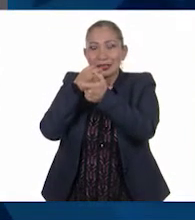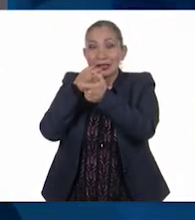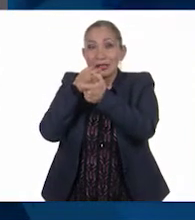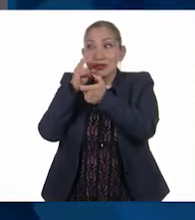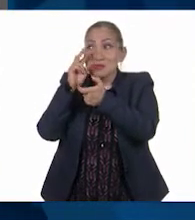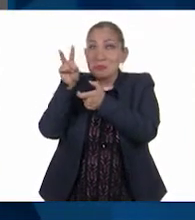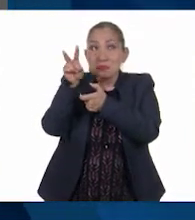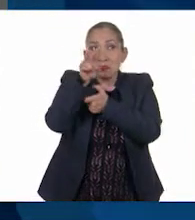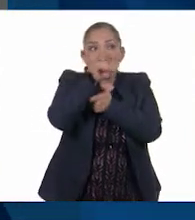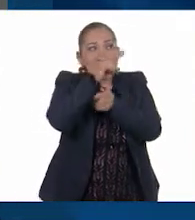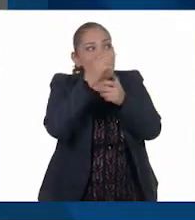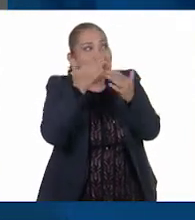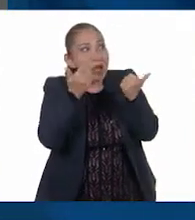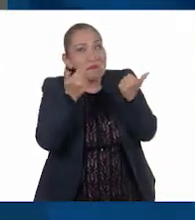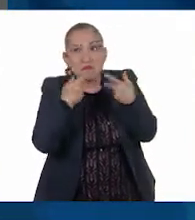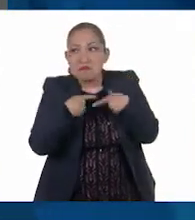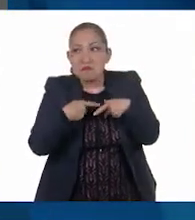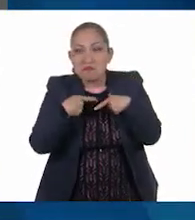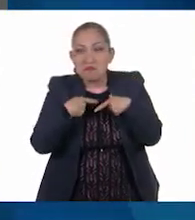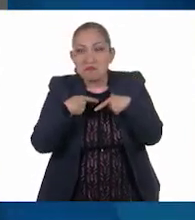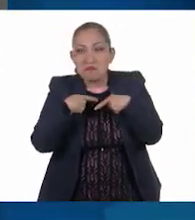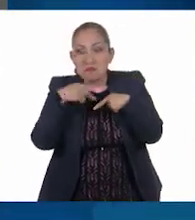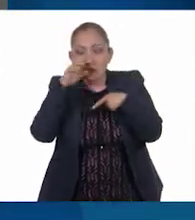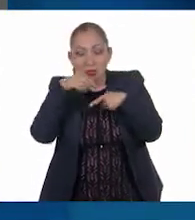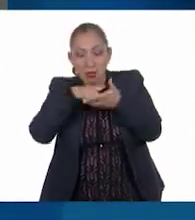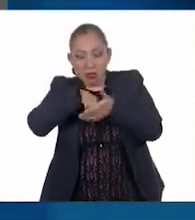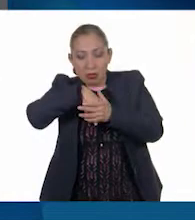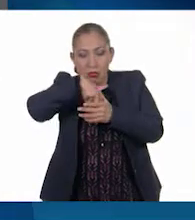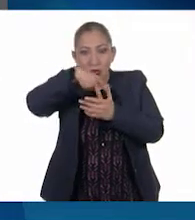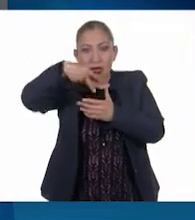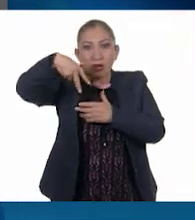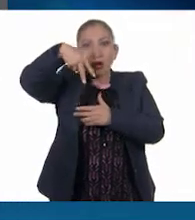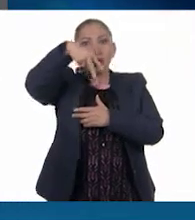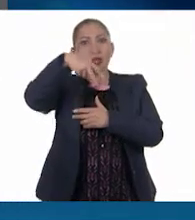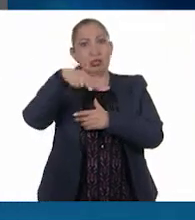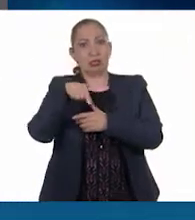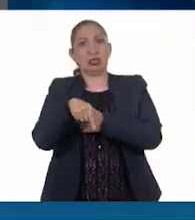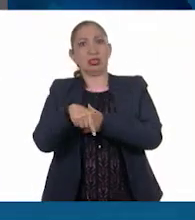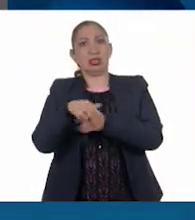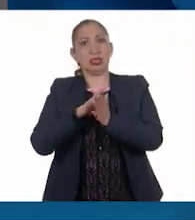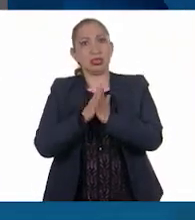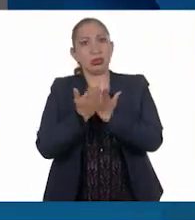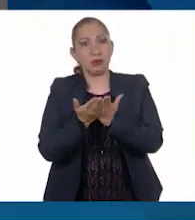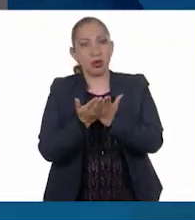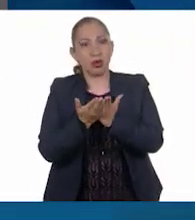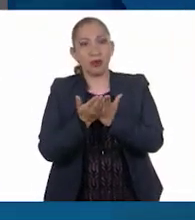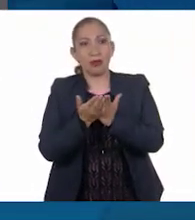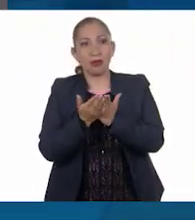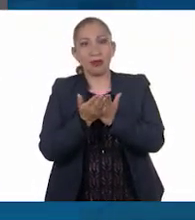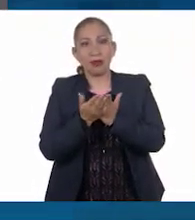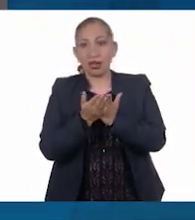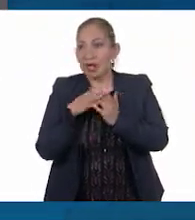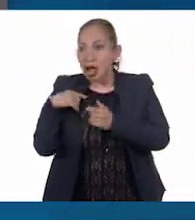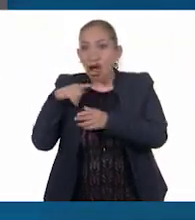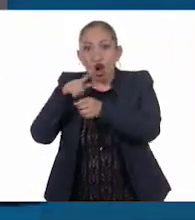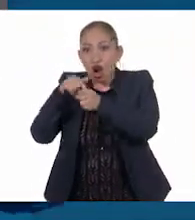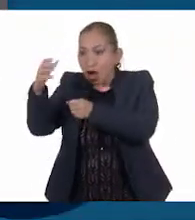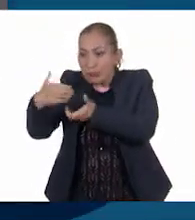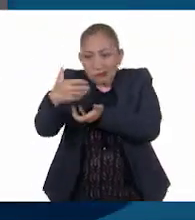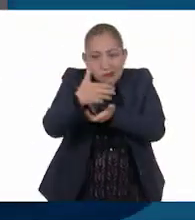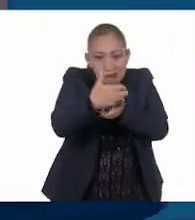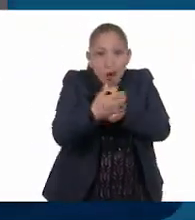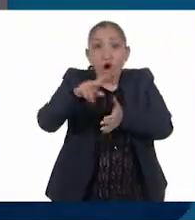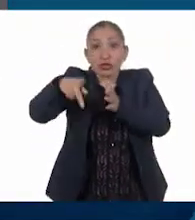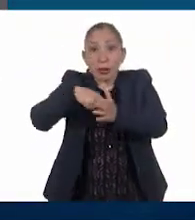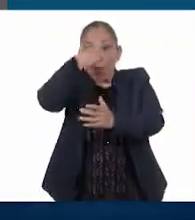Y al ver que no había nadie más, se sale del libro. Salió del libro, agarró las pinturas de Juan, se